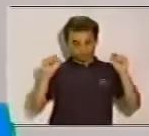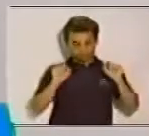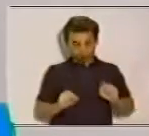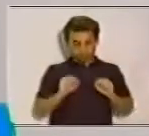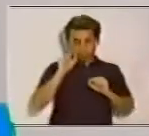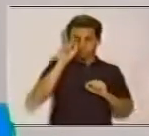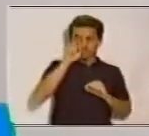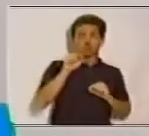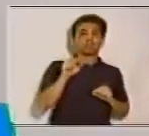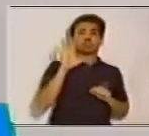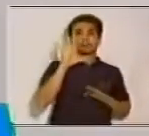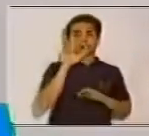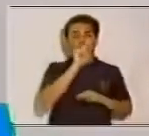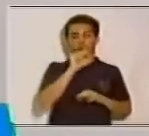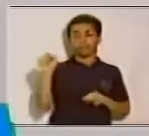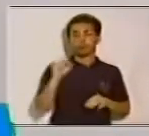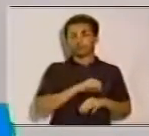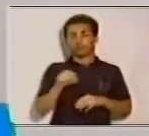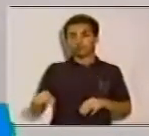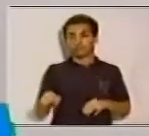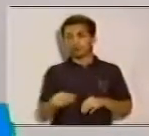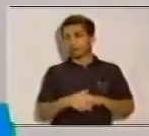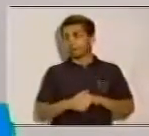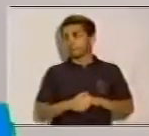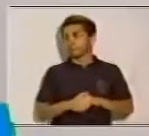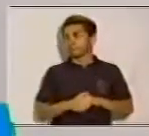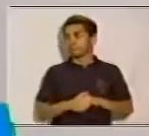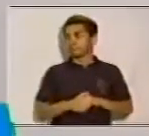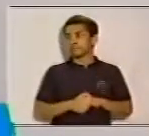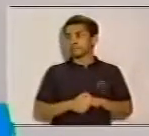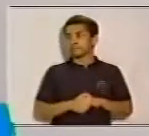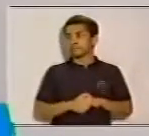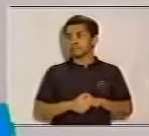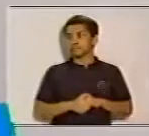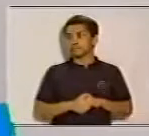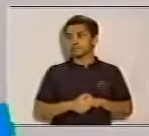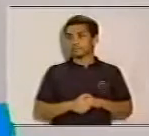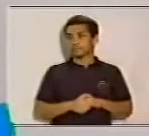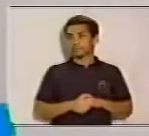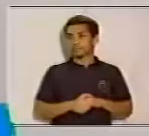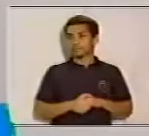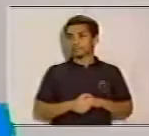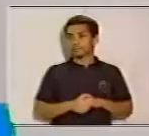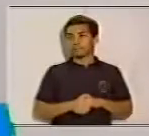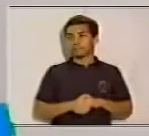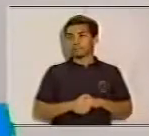buena punta. Un compás bien afilado también. ¿Sí?